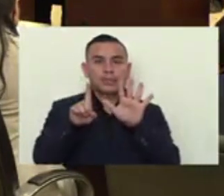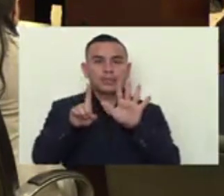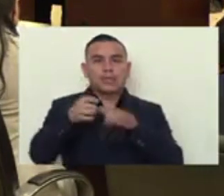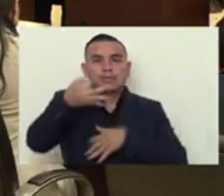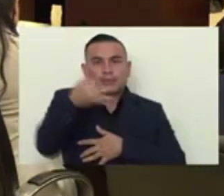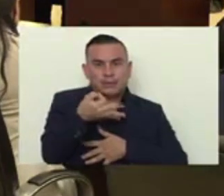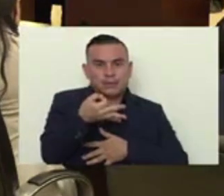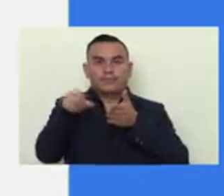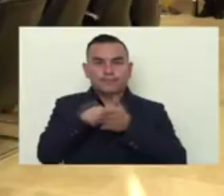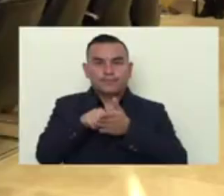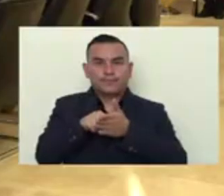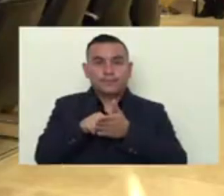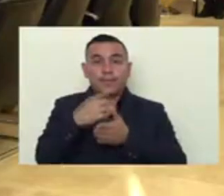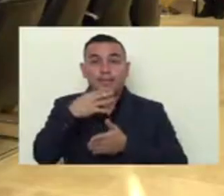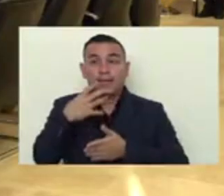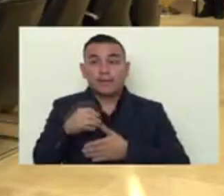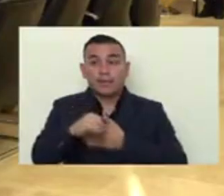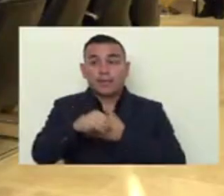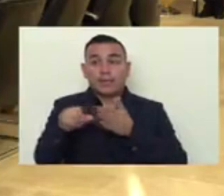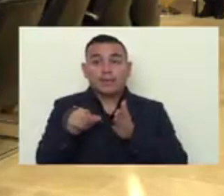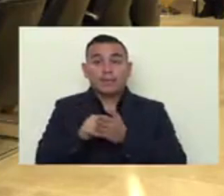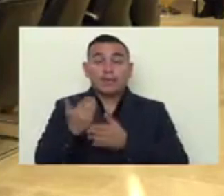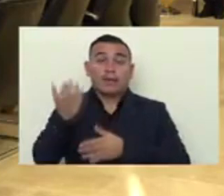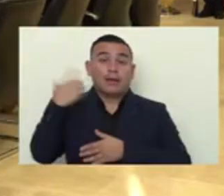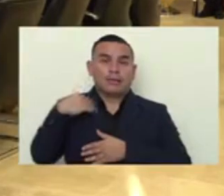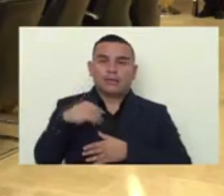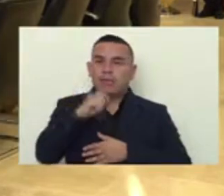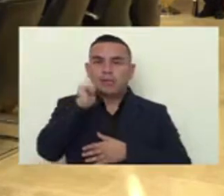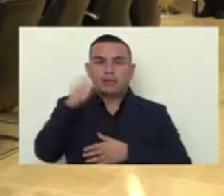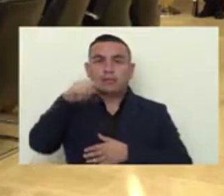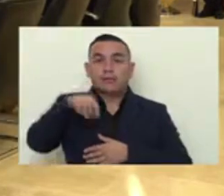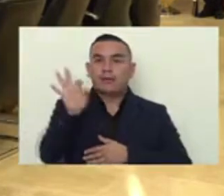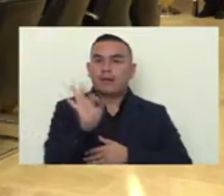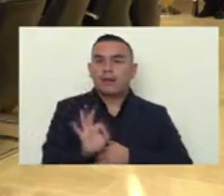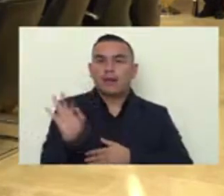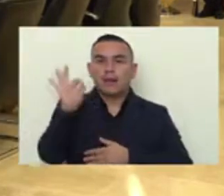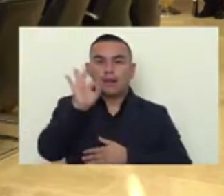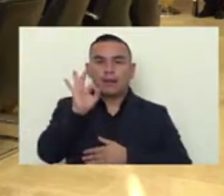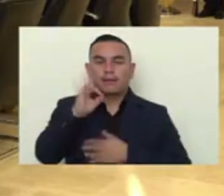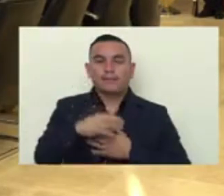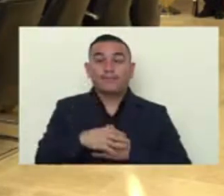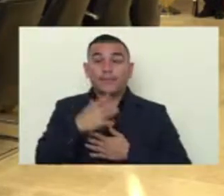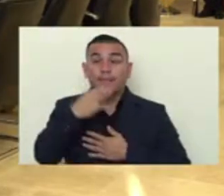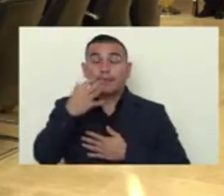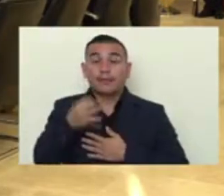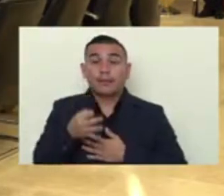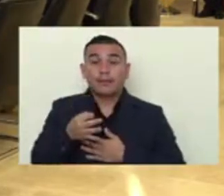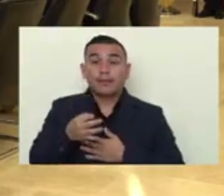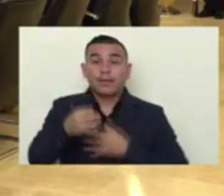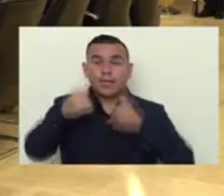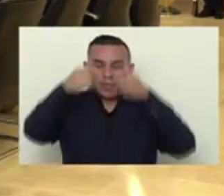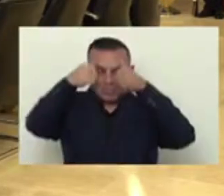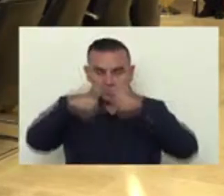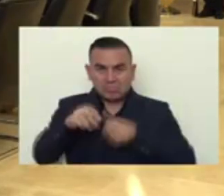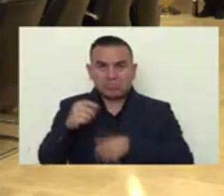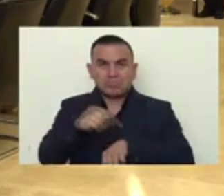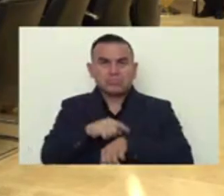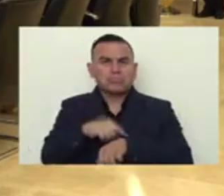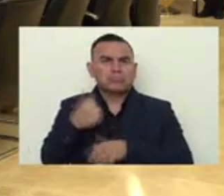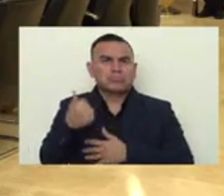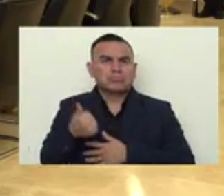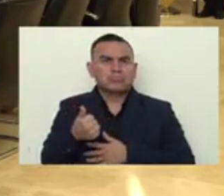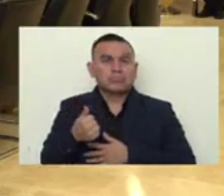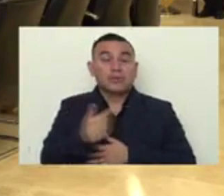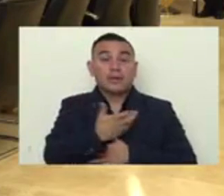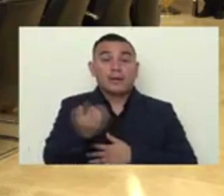la entrada de productos. Las medidas fueron anunciadas un día después de que El Salvador se convirtiera en el segundo país con mayor riesgo de impago en América